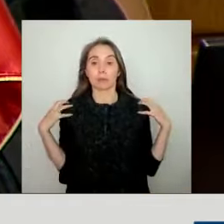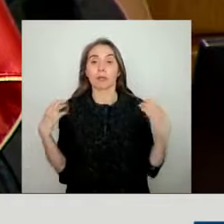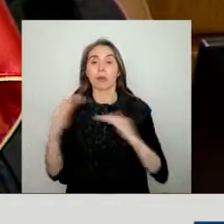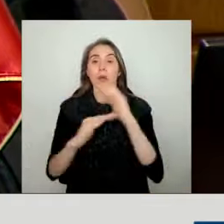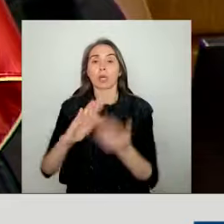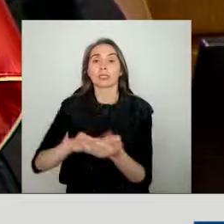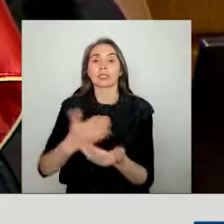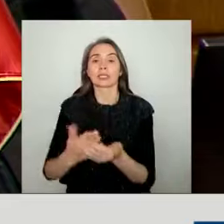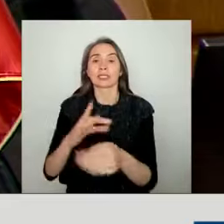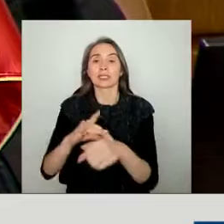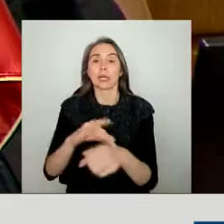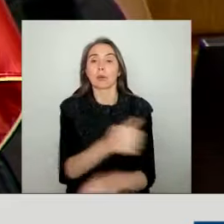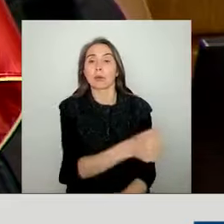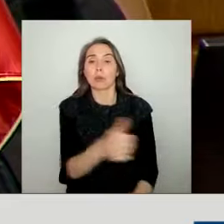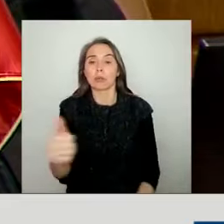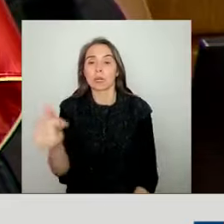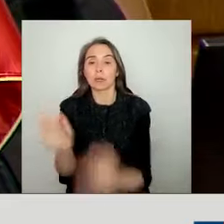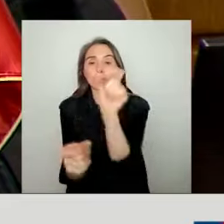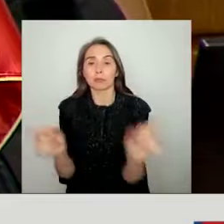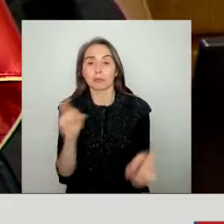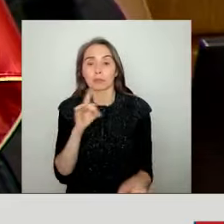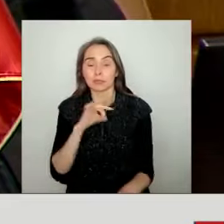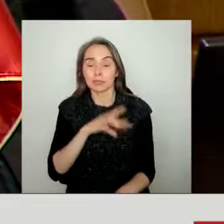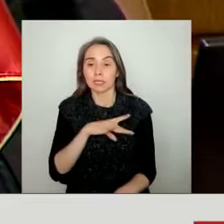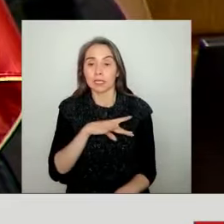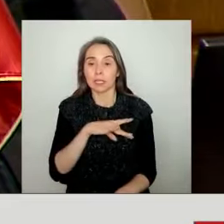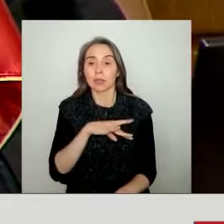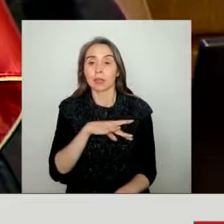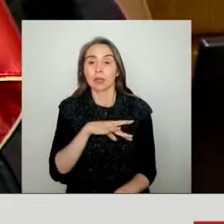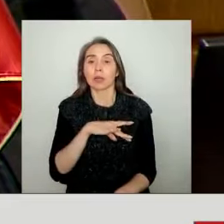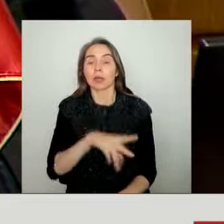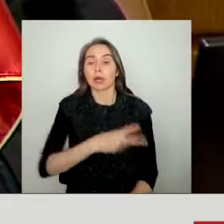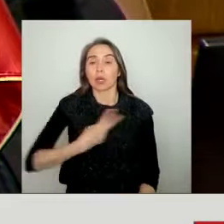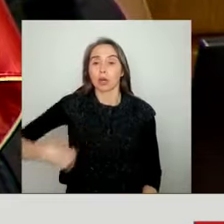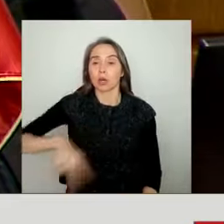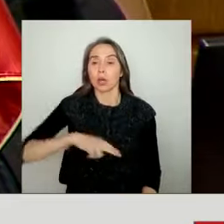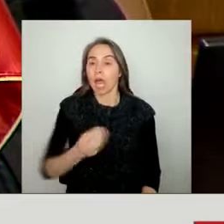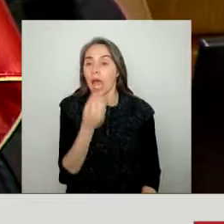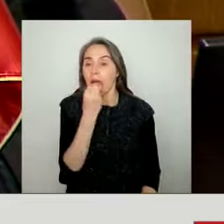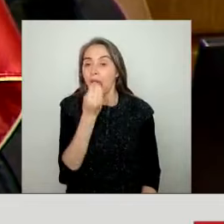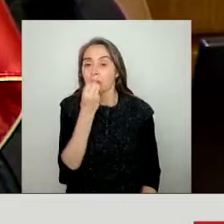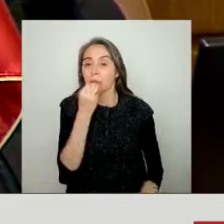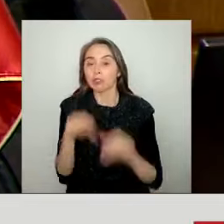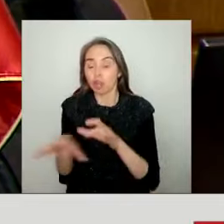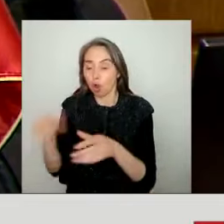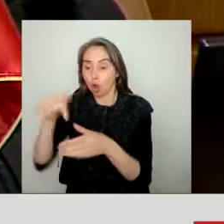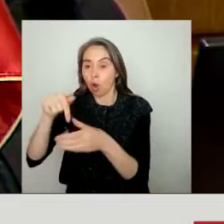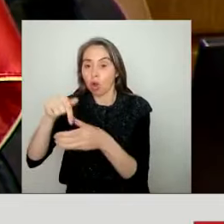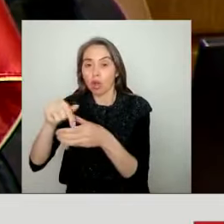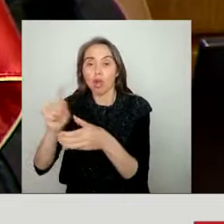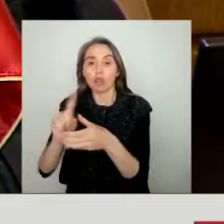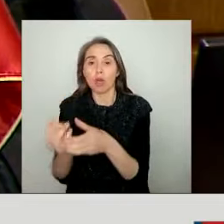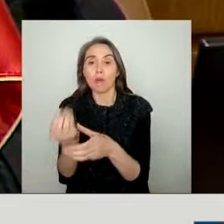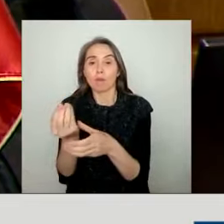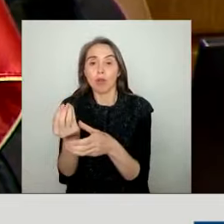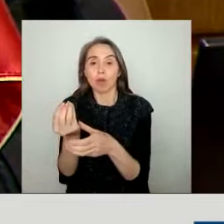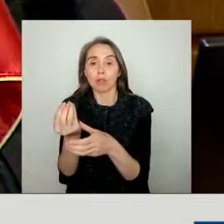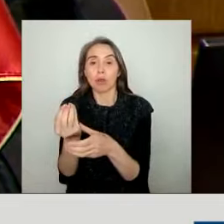compatriotas porque estar alimentándonos de materias que no son beneficiosas para nuestra